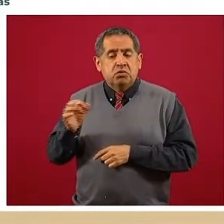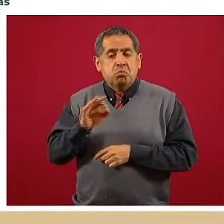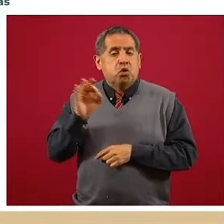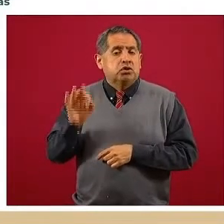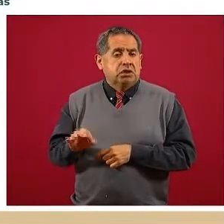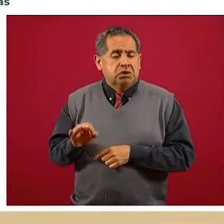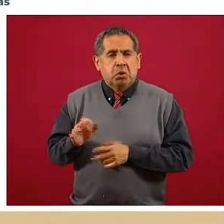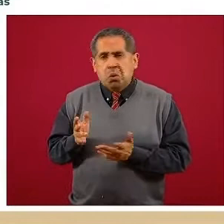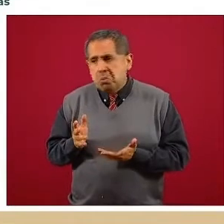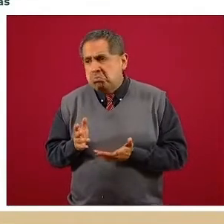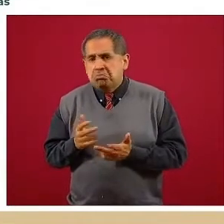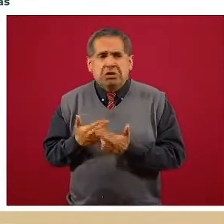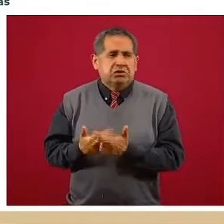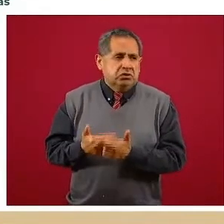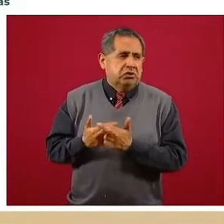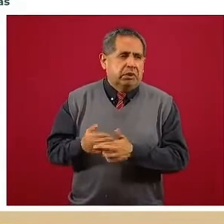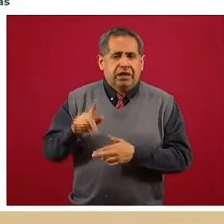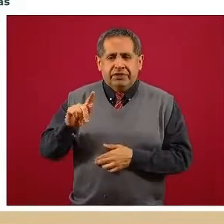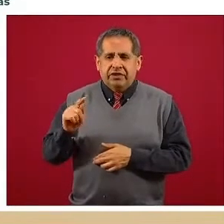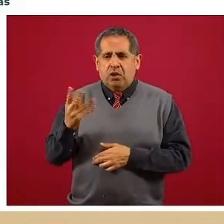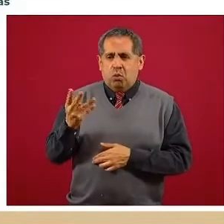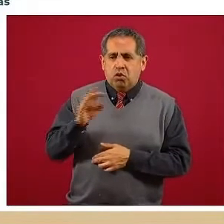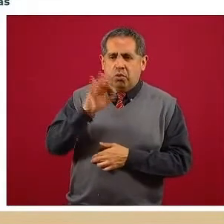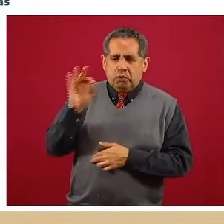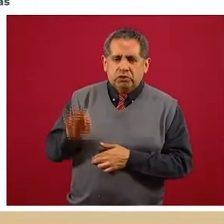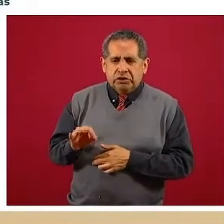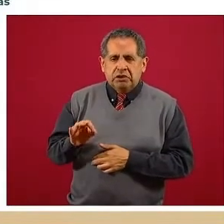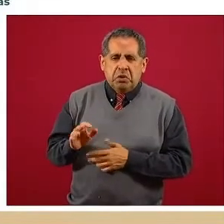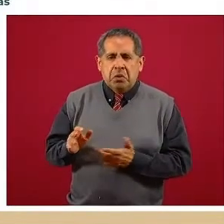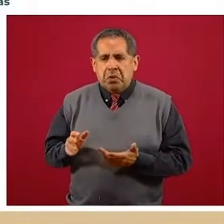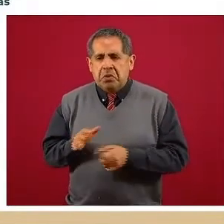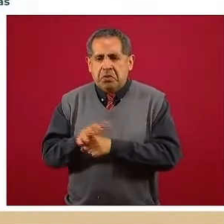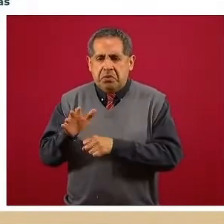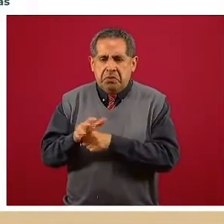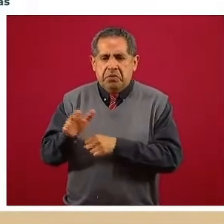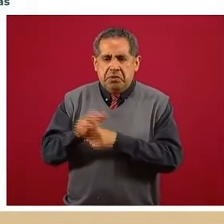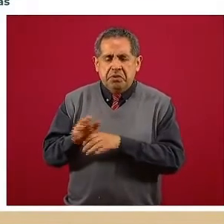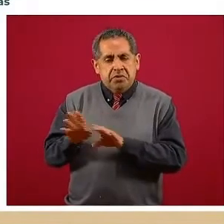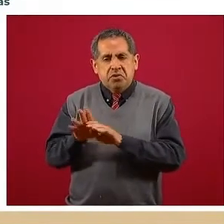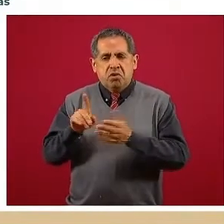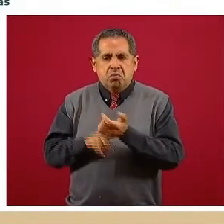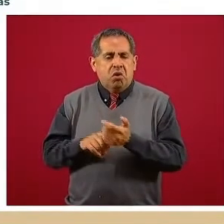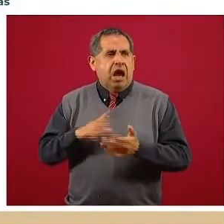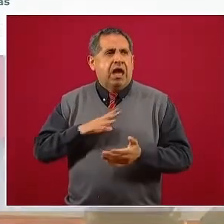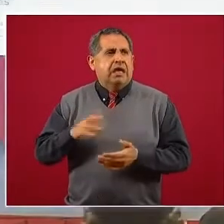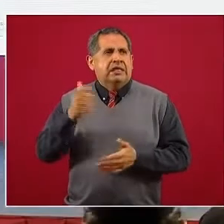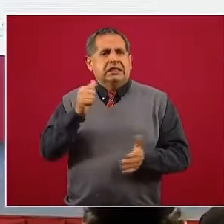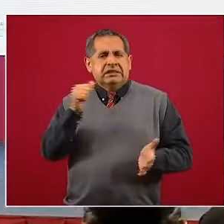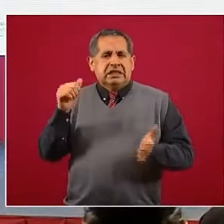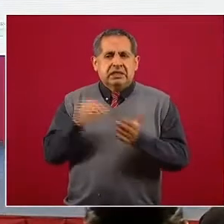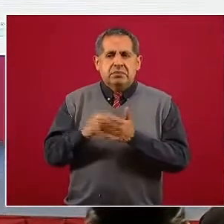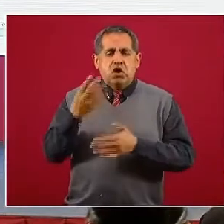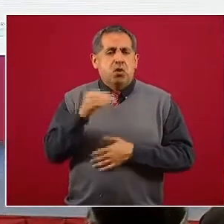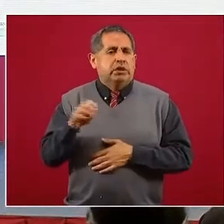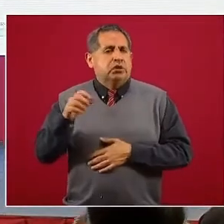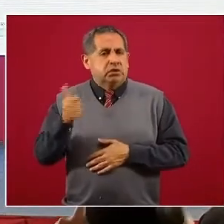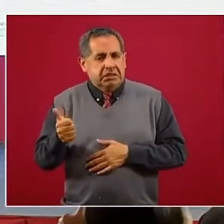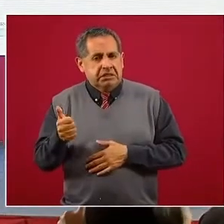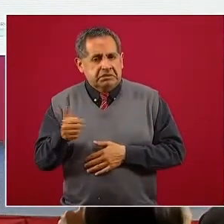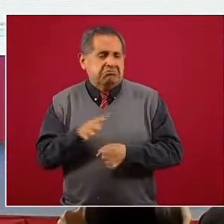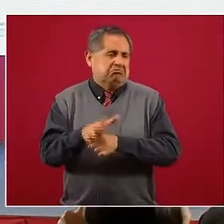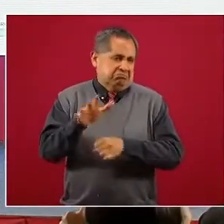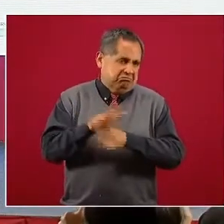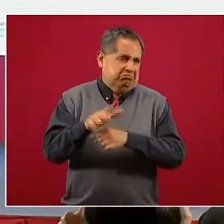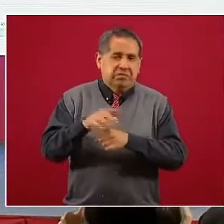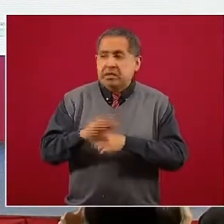camas ocupadas, dejando una gran disponibilidad de este tipo de camas, que son 6.906, para que precisamente